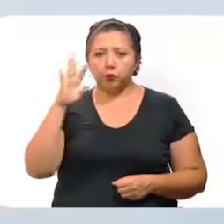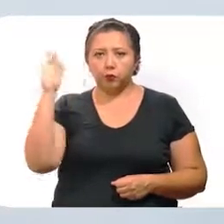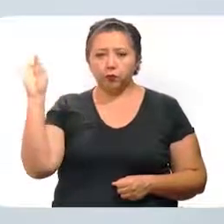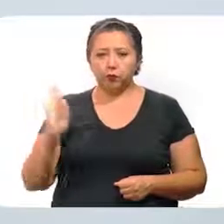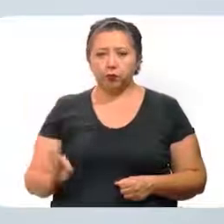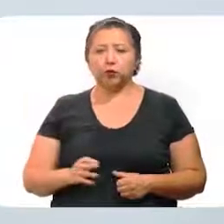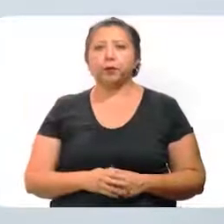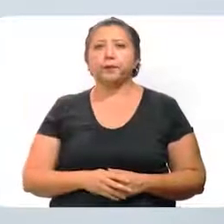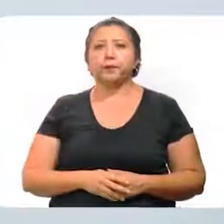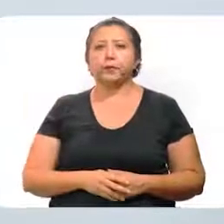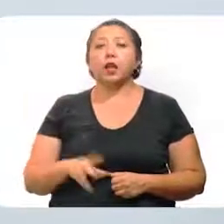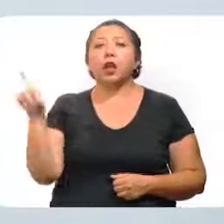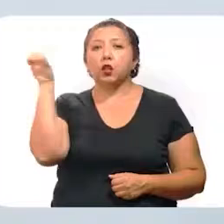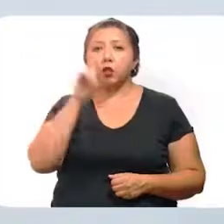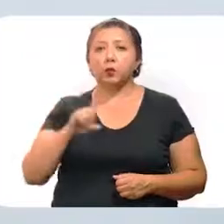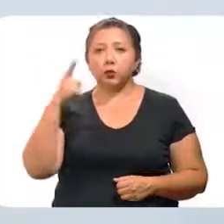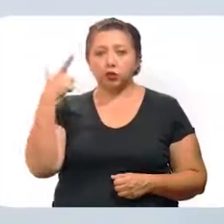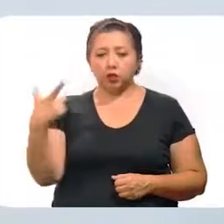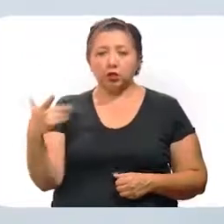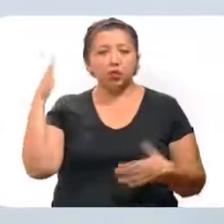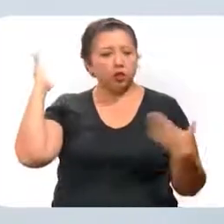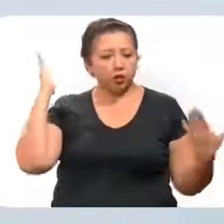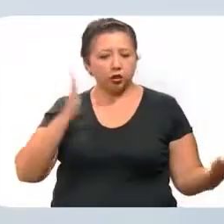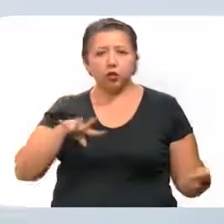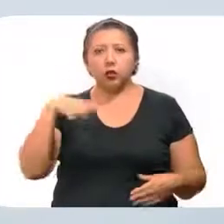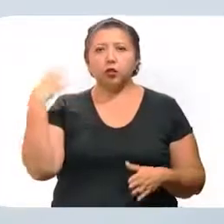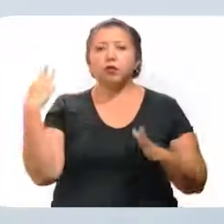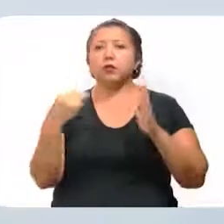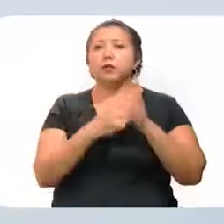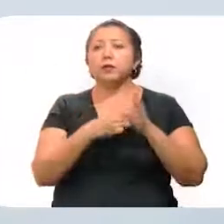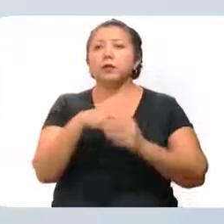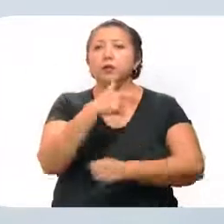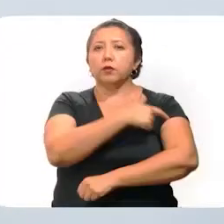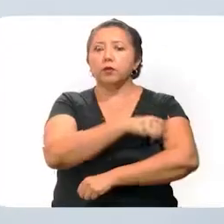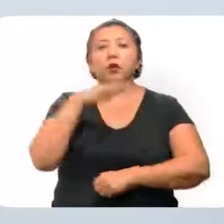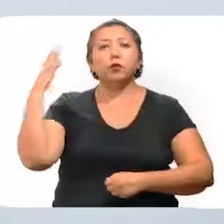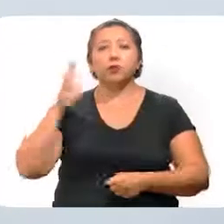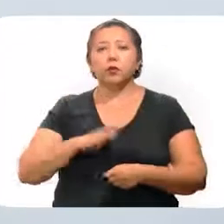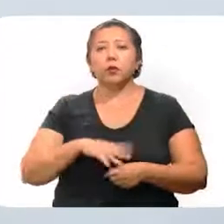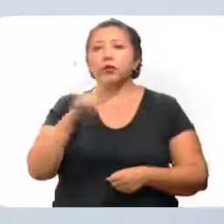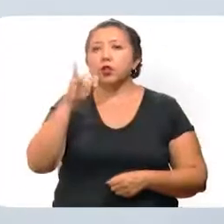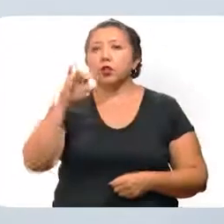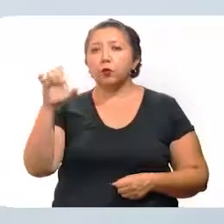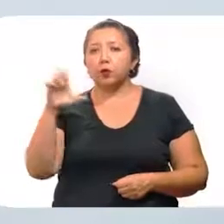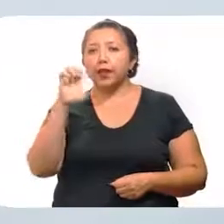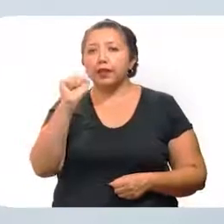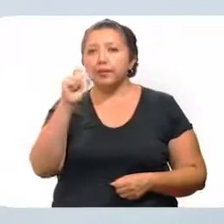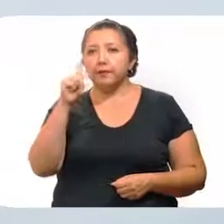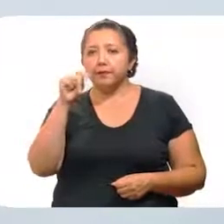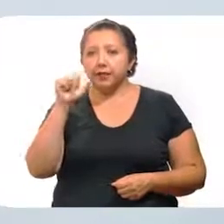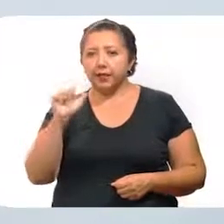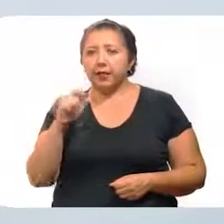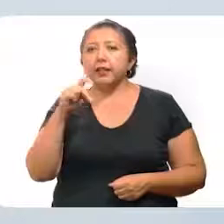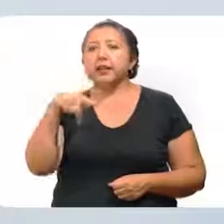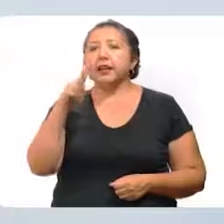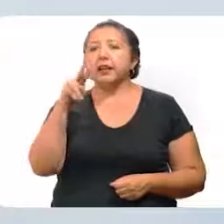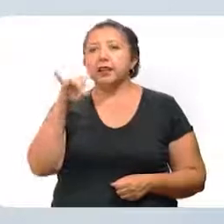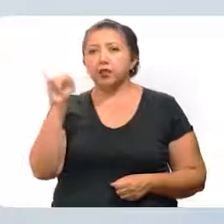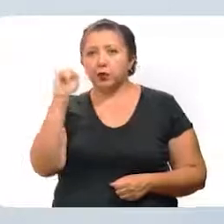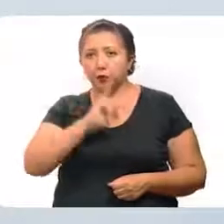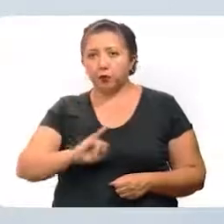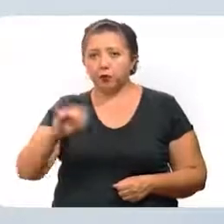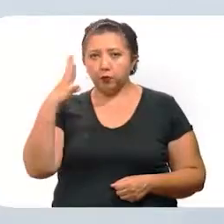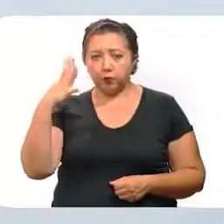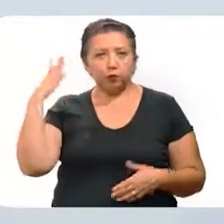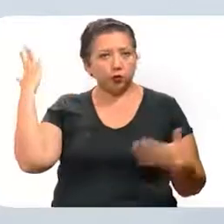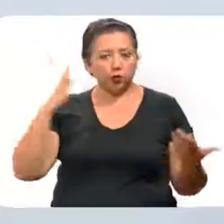61.2%. El domingo 7 llegó un lote con 14.000 vacunas para adultos mayores de Ticul, Espita y Canacín, y el jueves